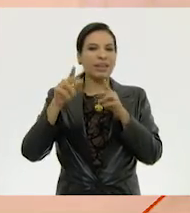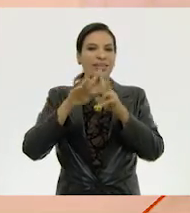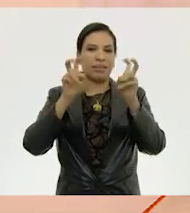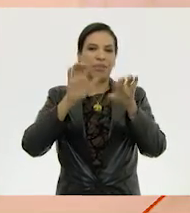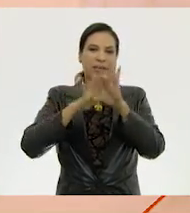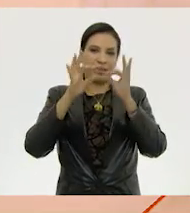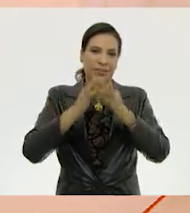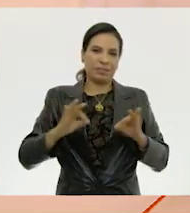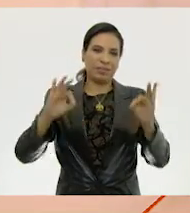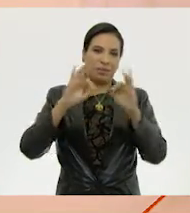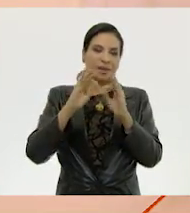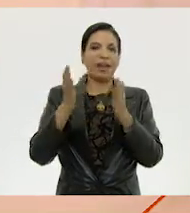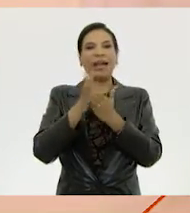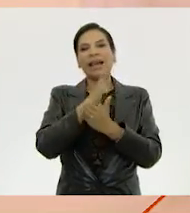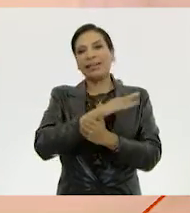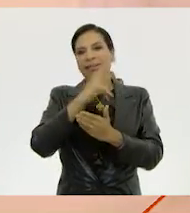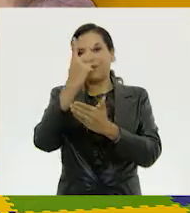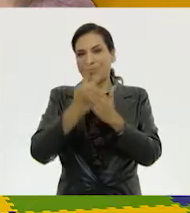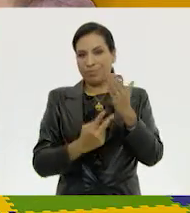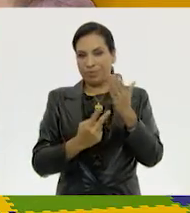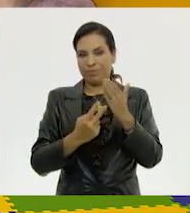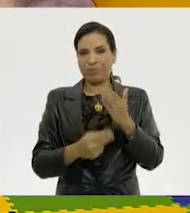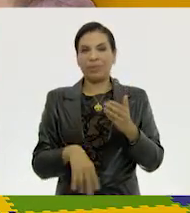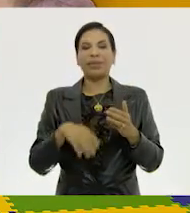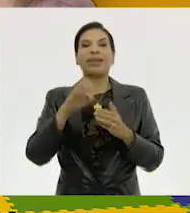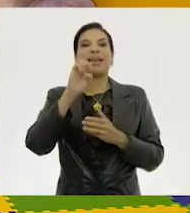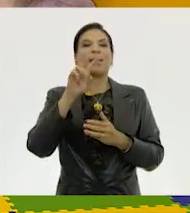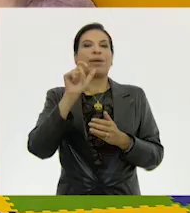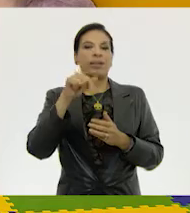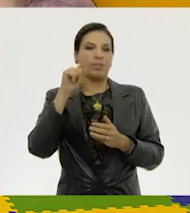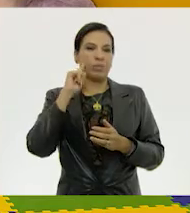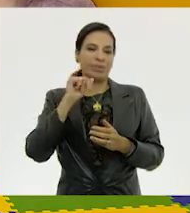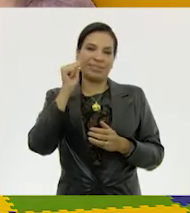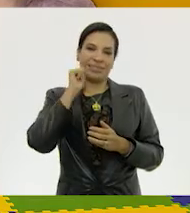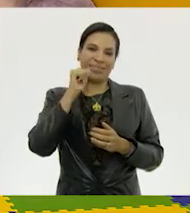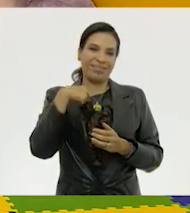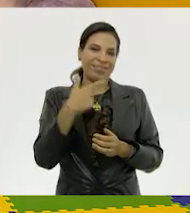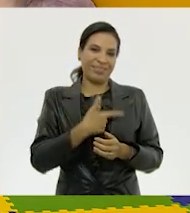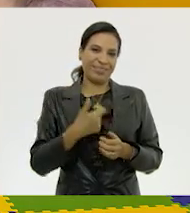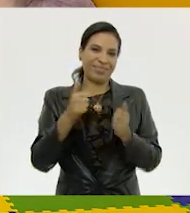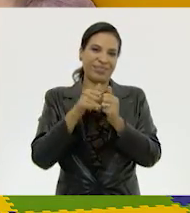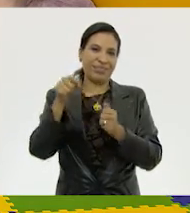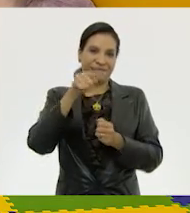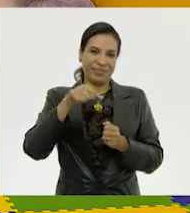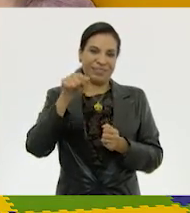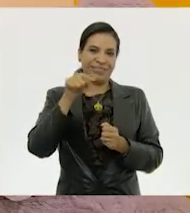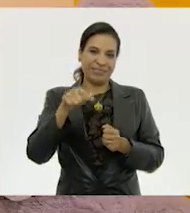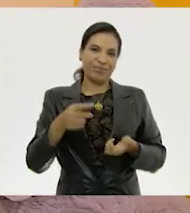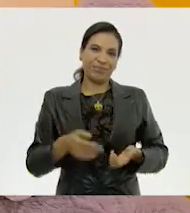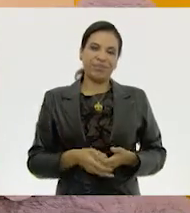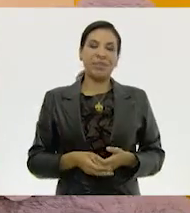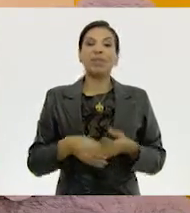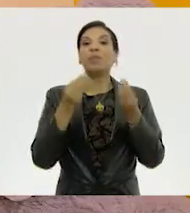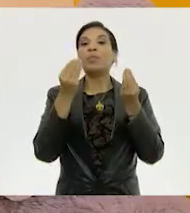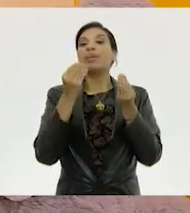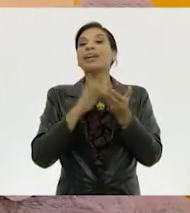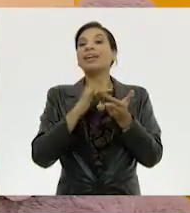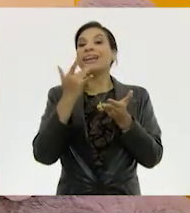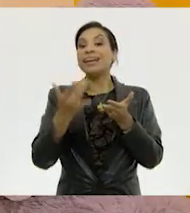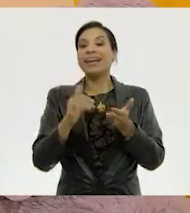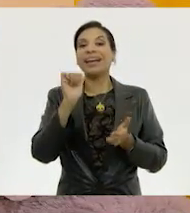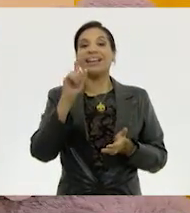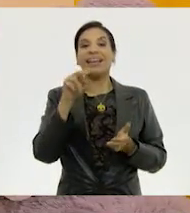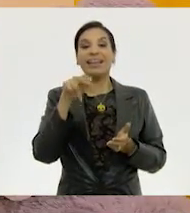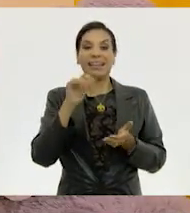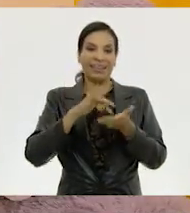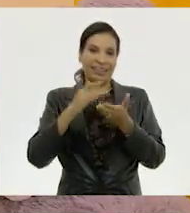más importantes de los programas anteriores. Evelyn, como siempre, ha sido un gusto compartir este espacio contigo. Muchísimas gracias,